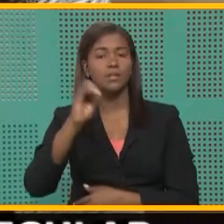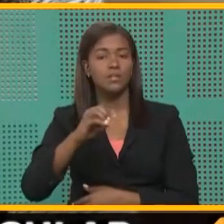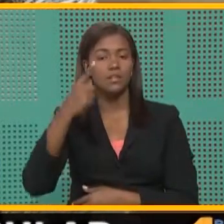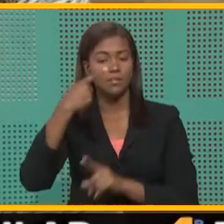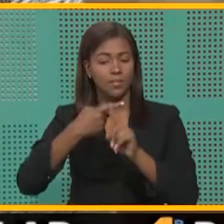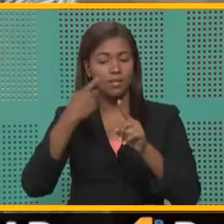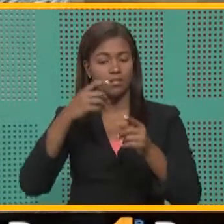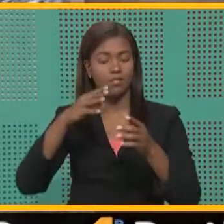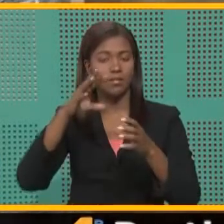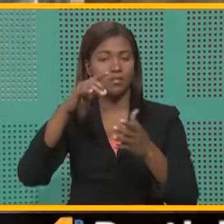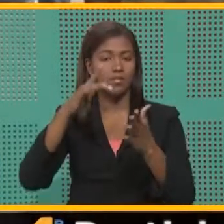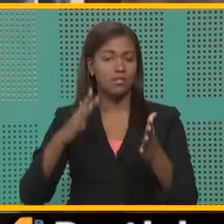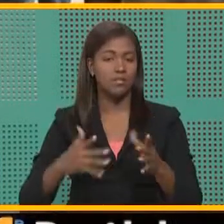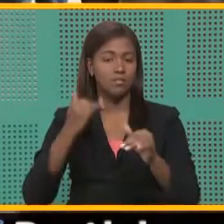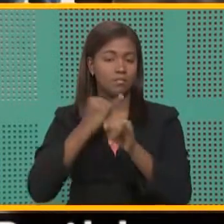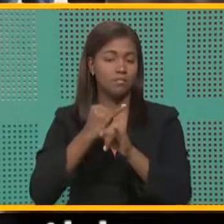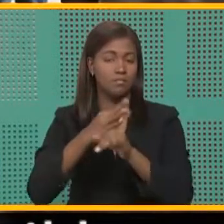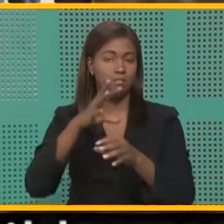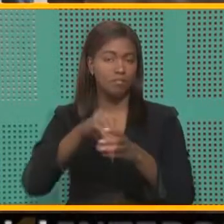7% de la matrícula del instituto.